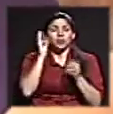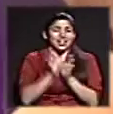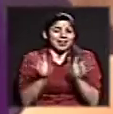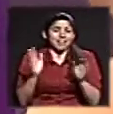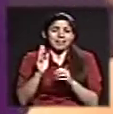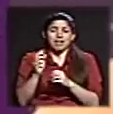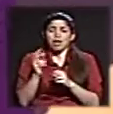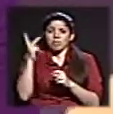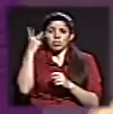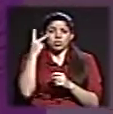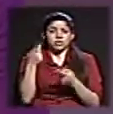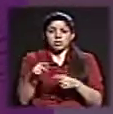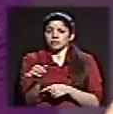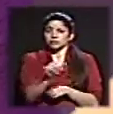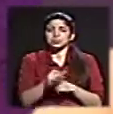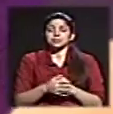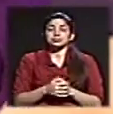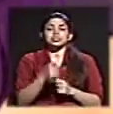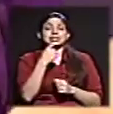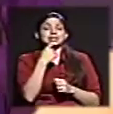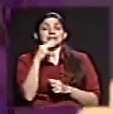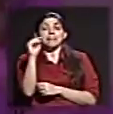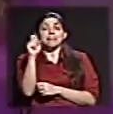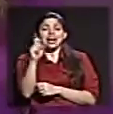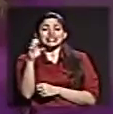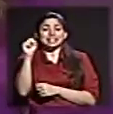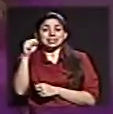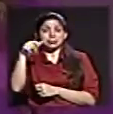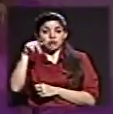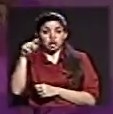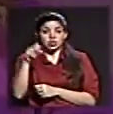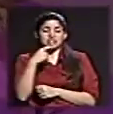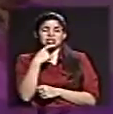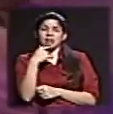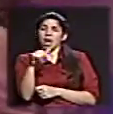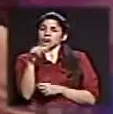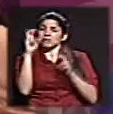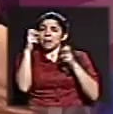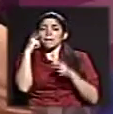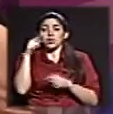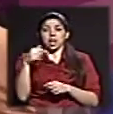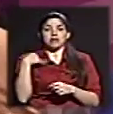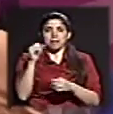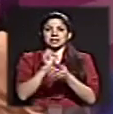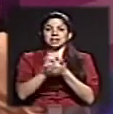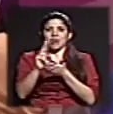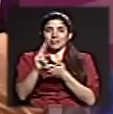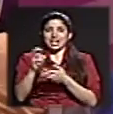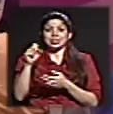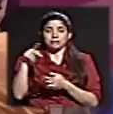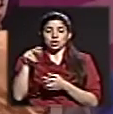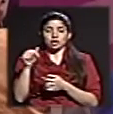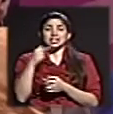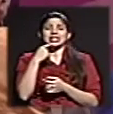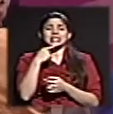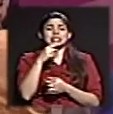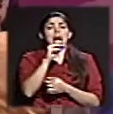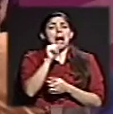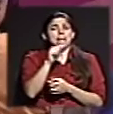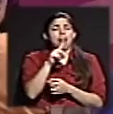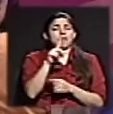política, efectivamente, así es. Dice Max Espinosa, se está manipulando el tema porque él también es de San Rafael de Heredia y sabe que la señora Amable fue